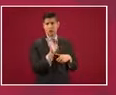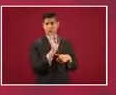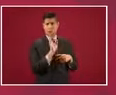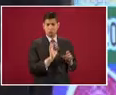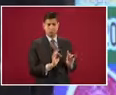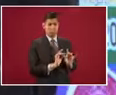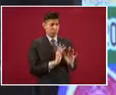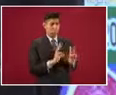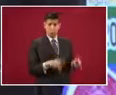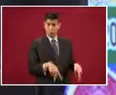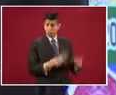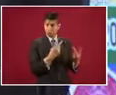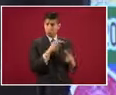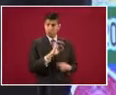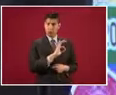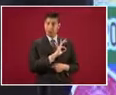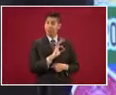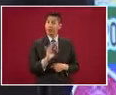pero al mismo tiempo